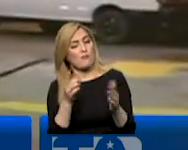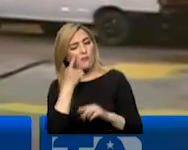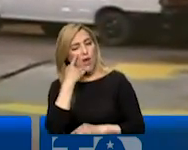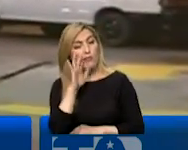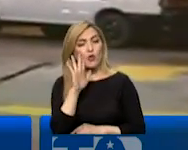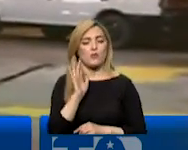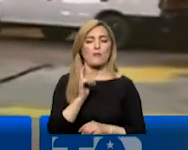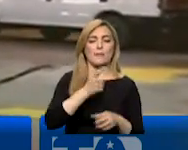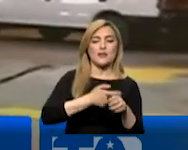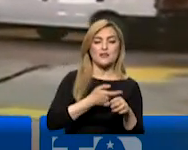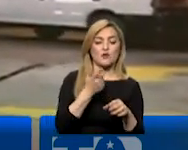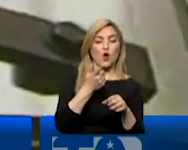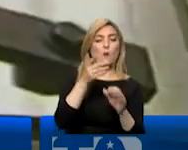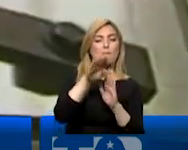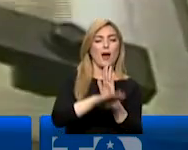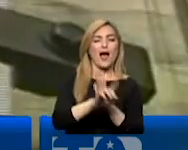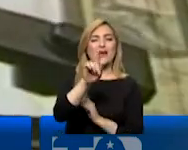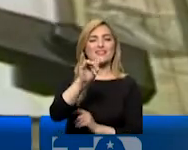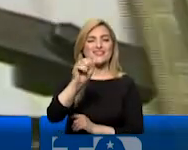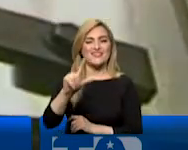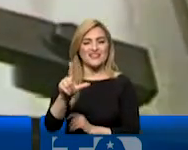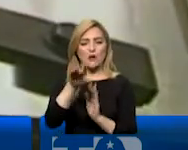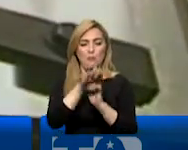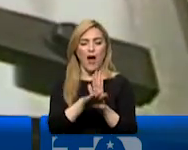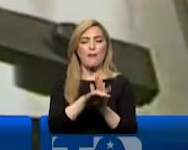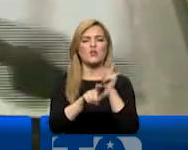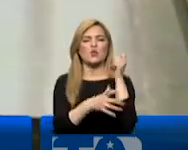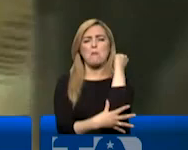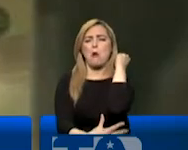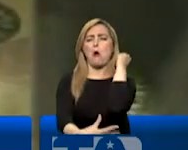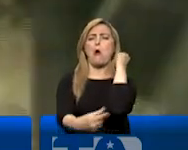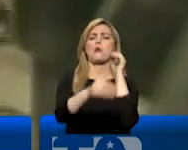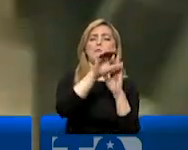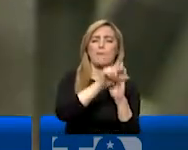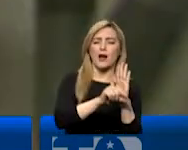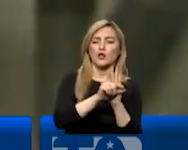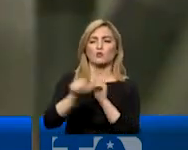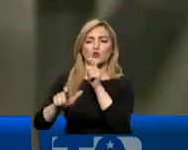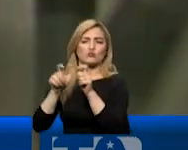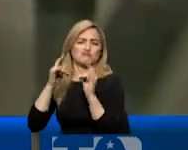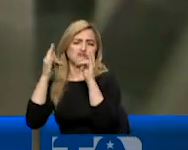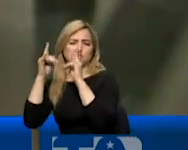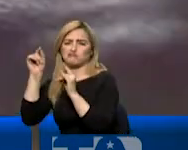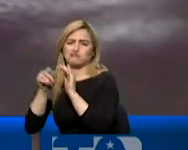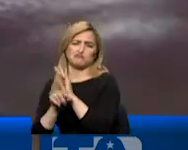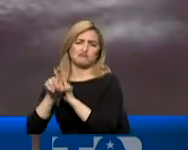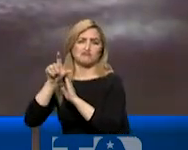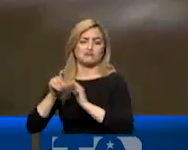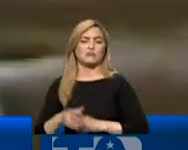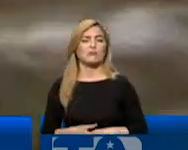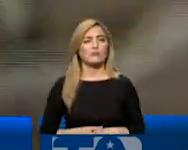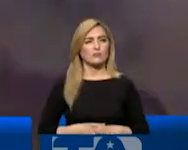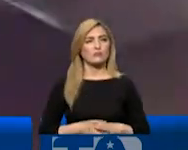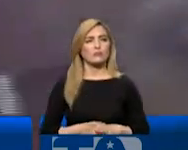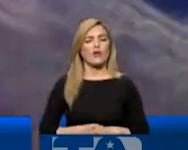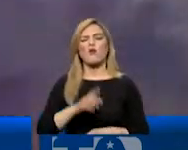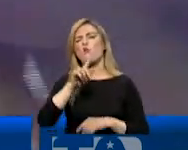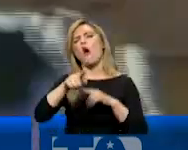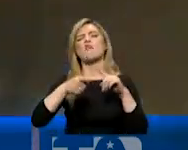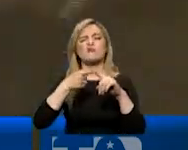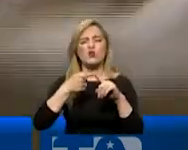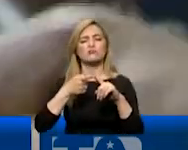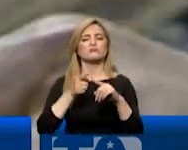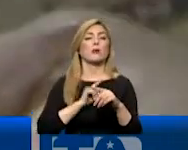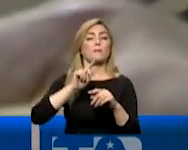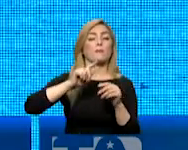una focalización para el diésel. El plazo impuesto por el gobierno para iniciar la focalización de los subsidios será en el primer